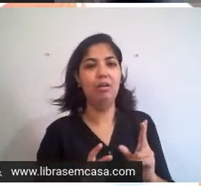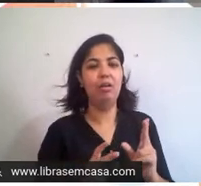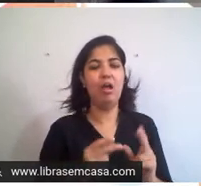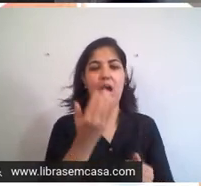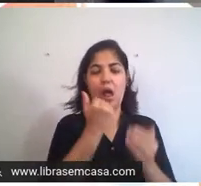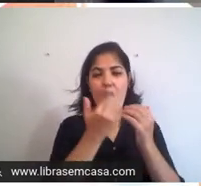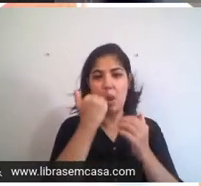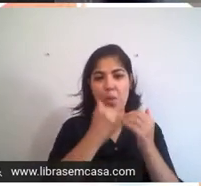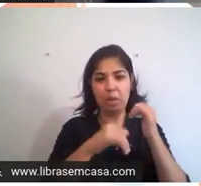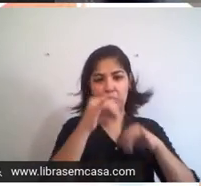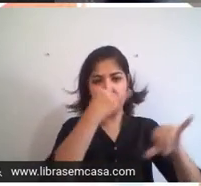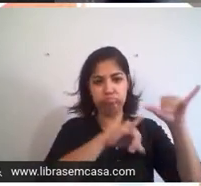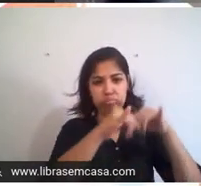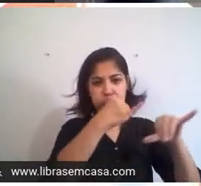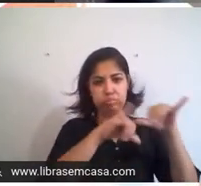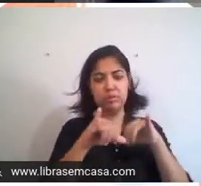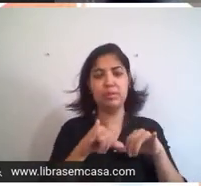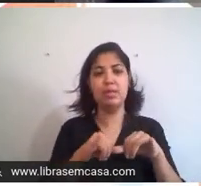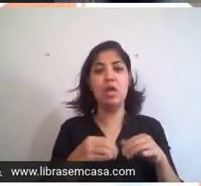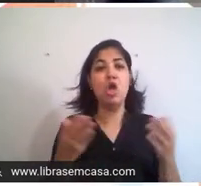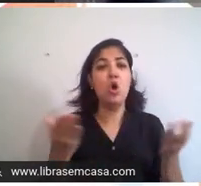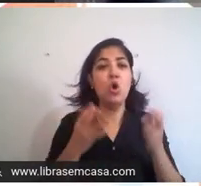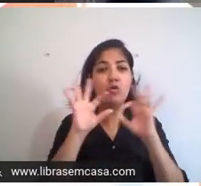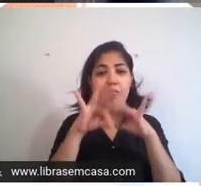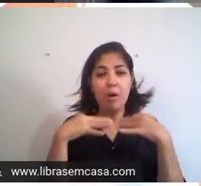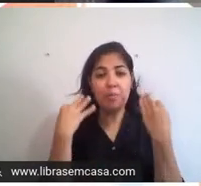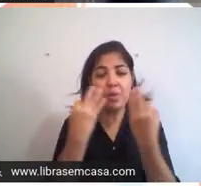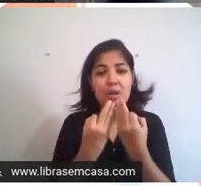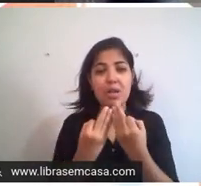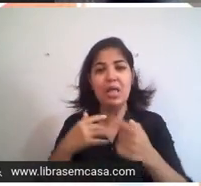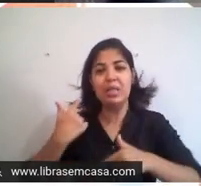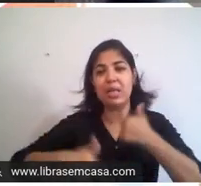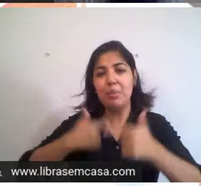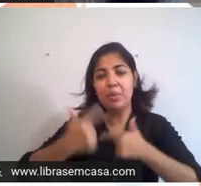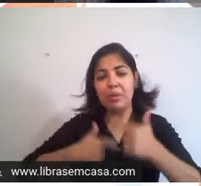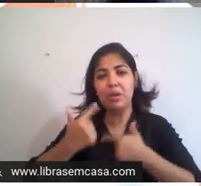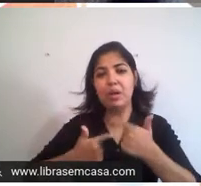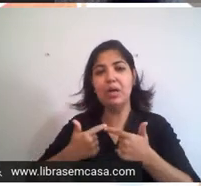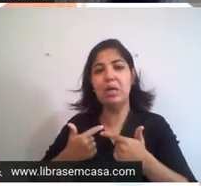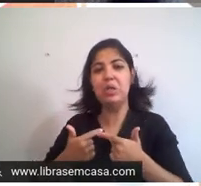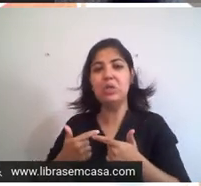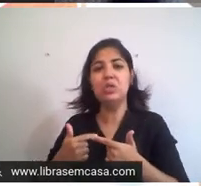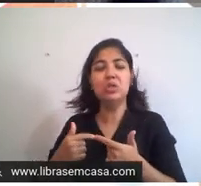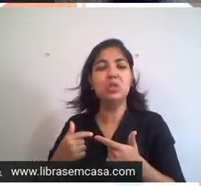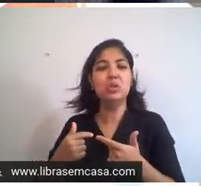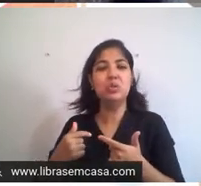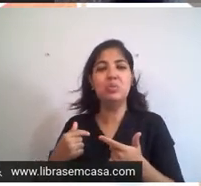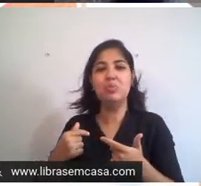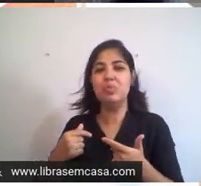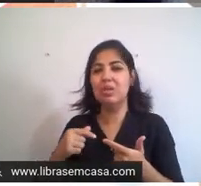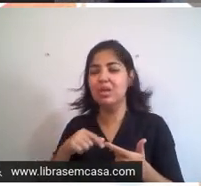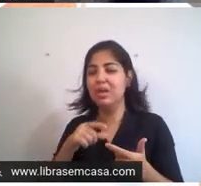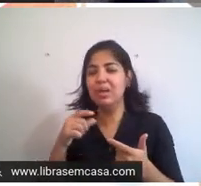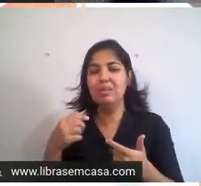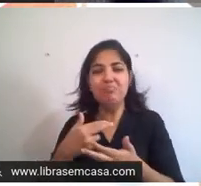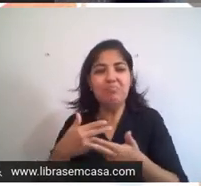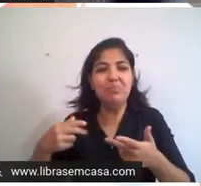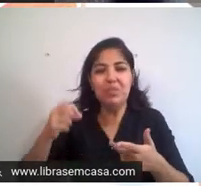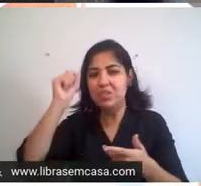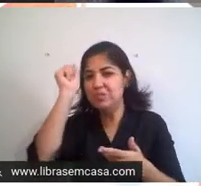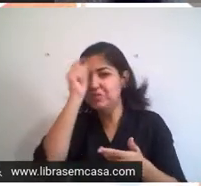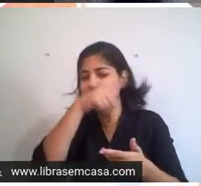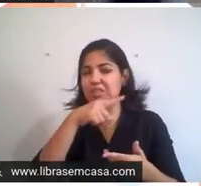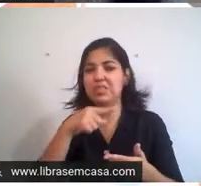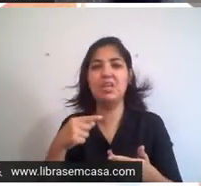otro lado, están trabajando en condiciones de absoluta explotación para empresas que no dejaron de ganar cada